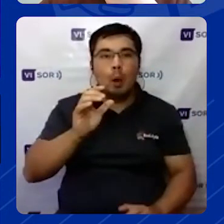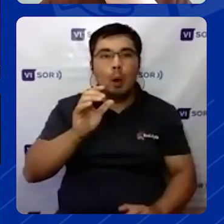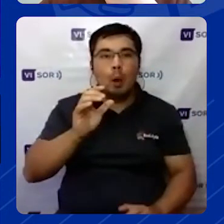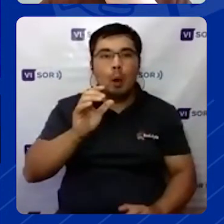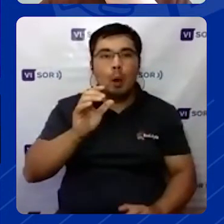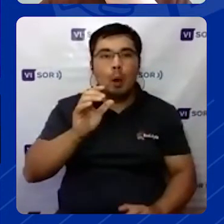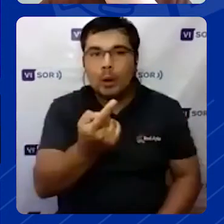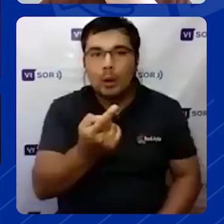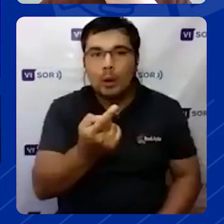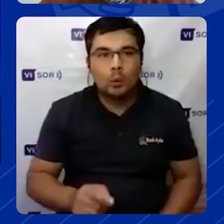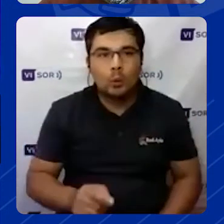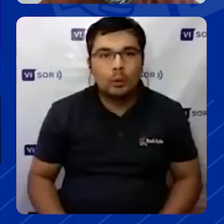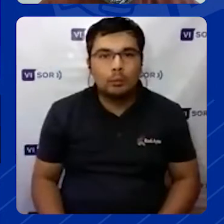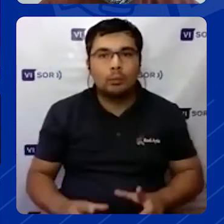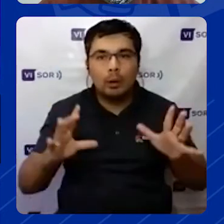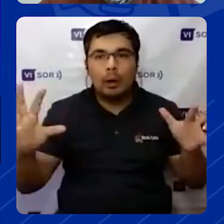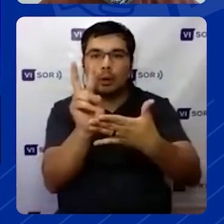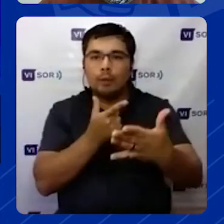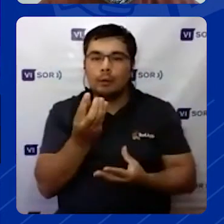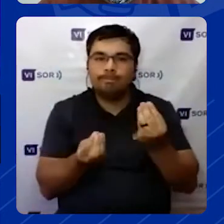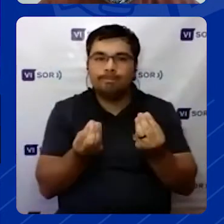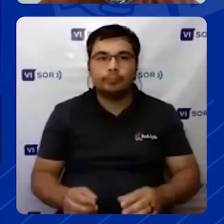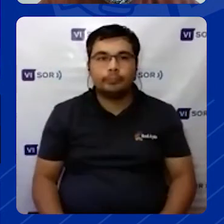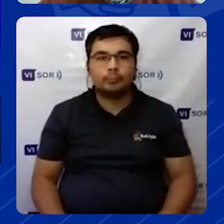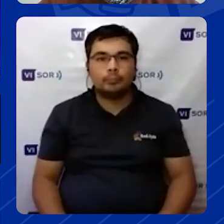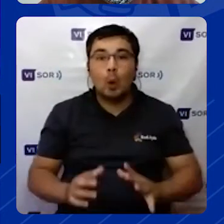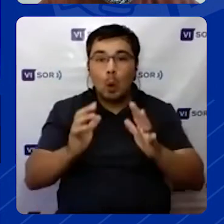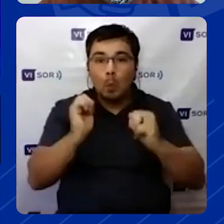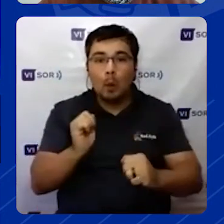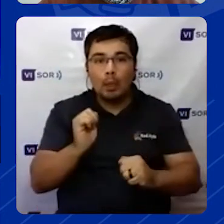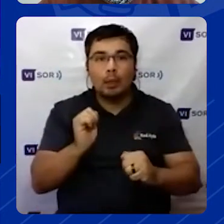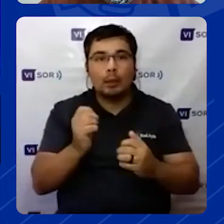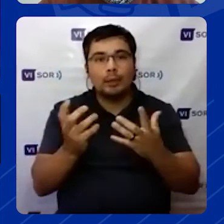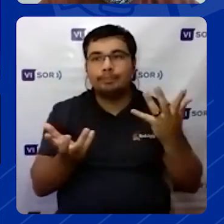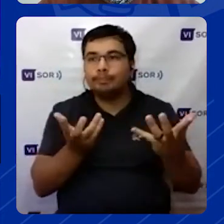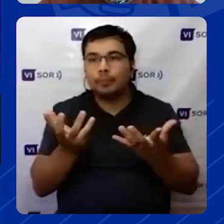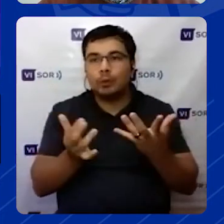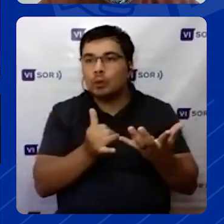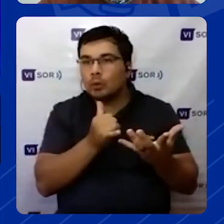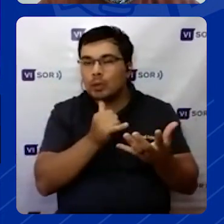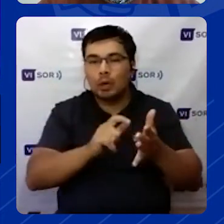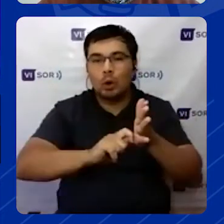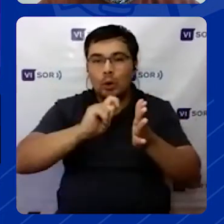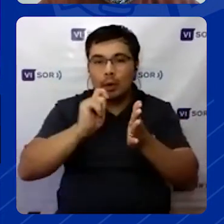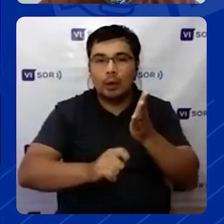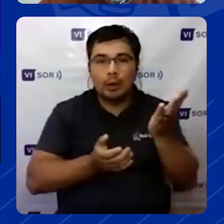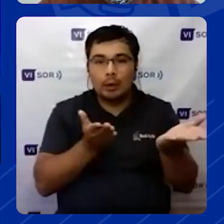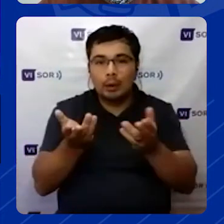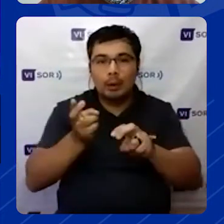relacionado a lectura fácil, si es que uno puede contratar el servicio, como por ejemplo para usar esta metodología en una página